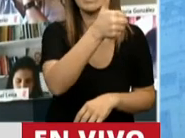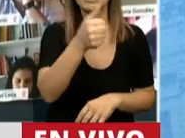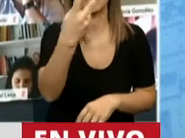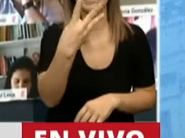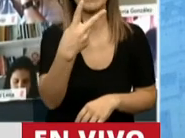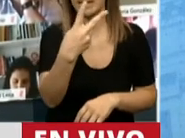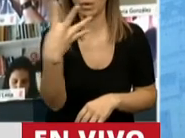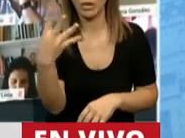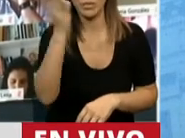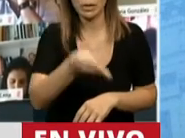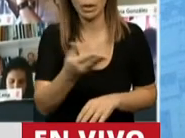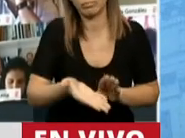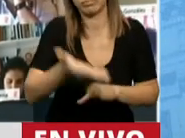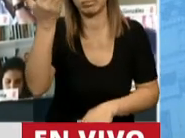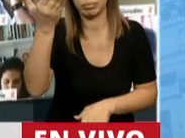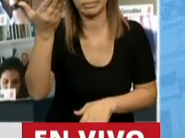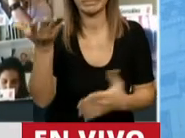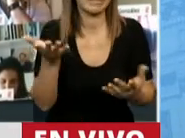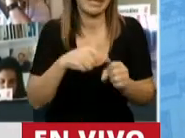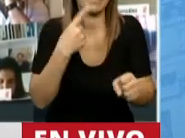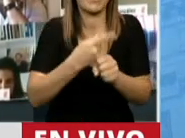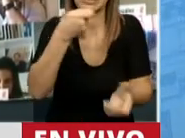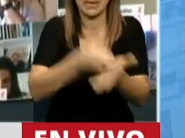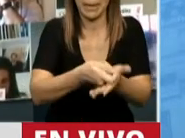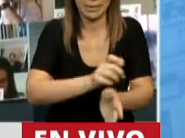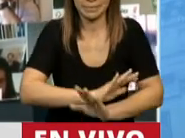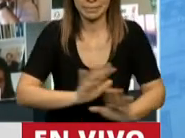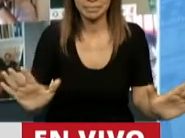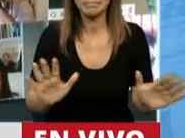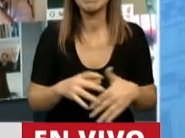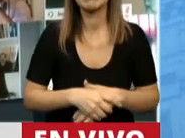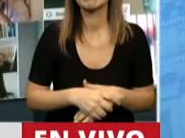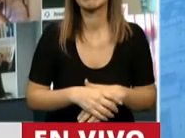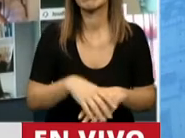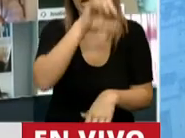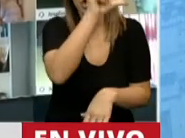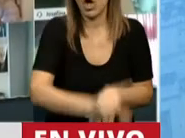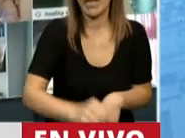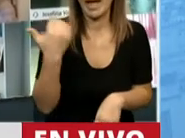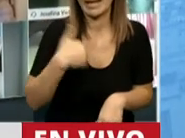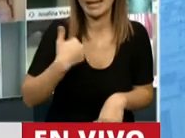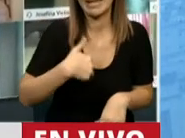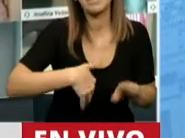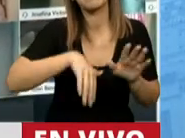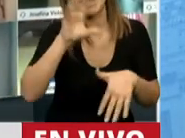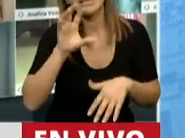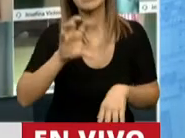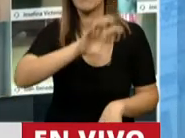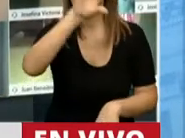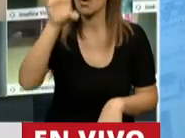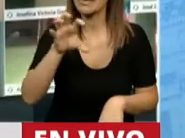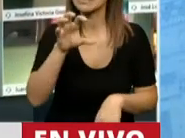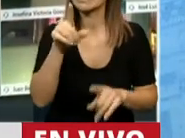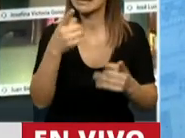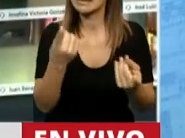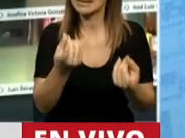3.624%, lo que la hace impagable. A lo largo del 8 del país, fundamentalmente a las provincias que necesitan el gas